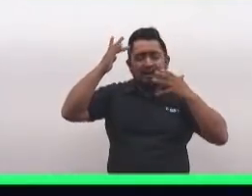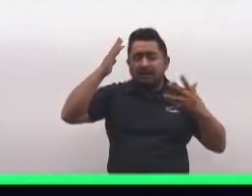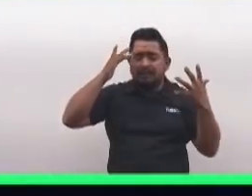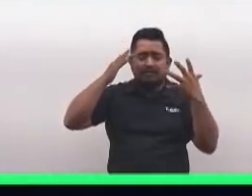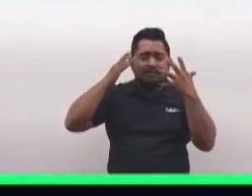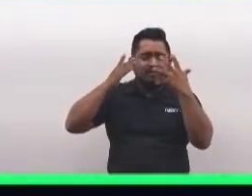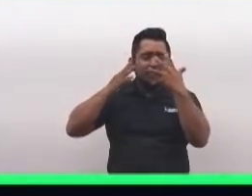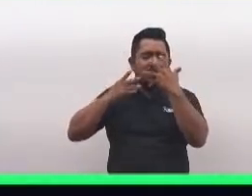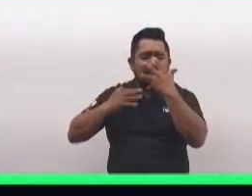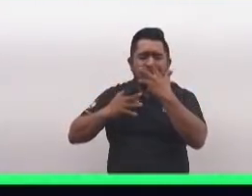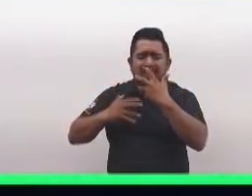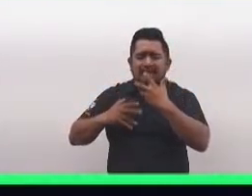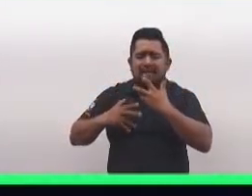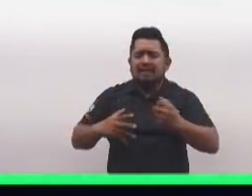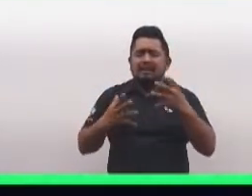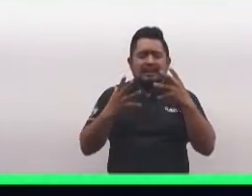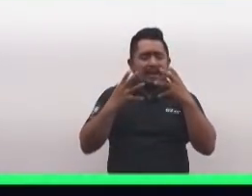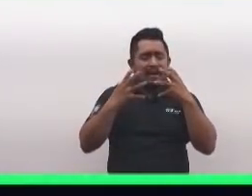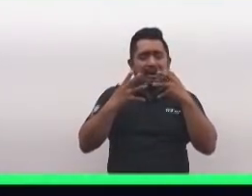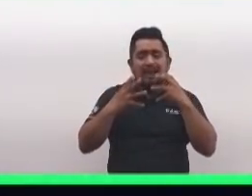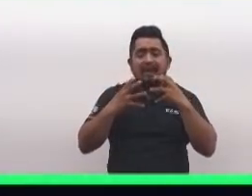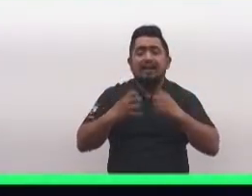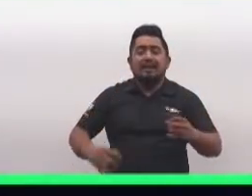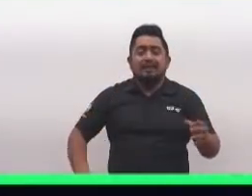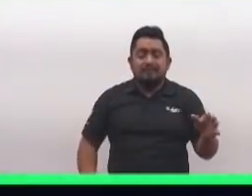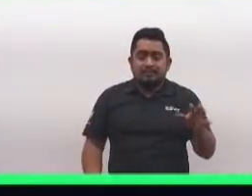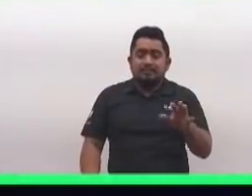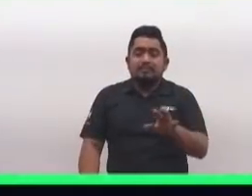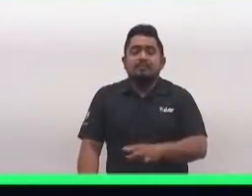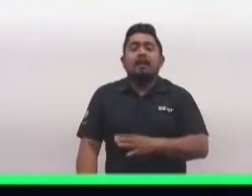con tu graciosa misión